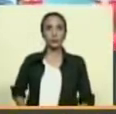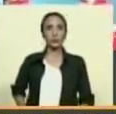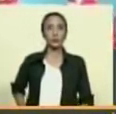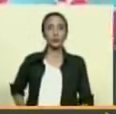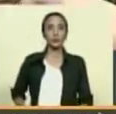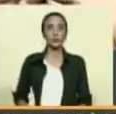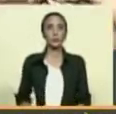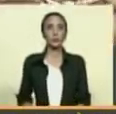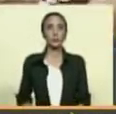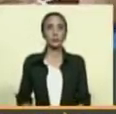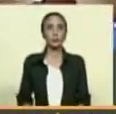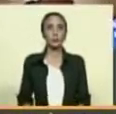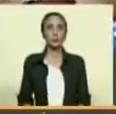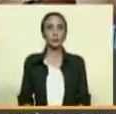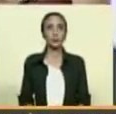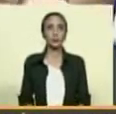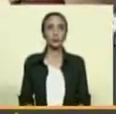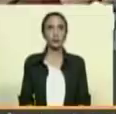La juventud más joven.